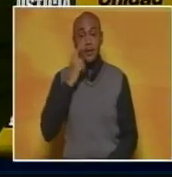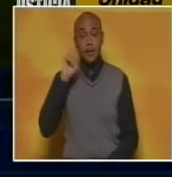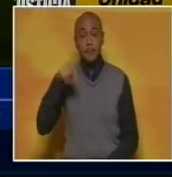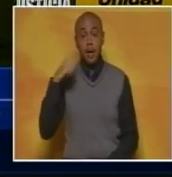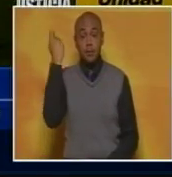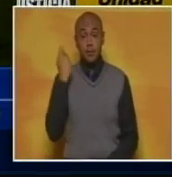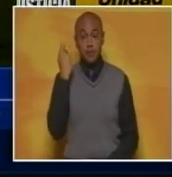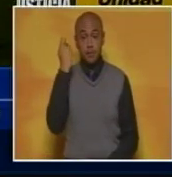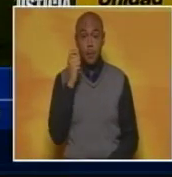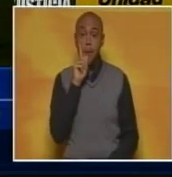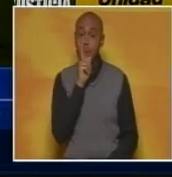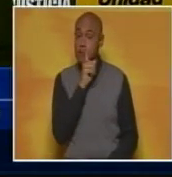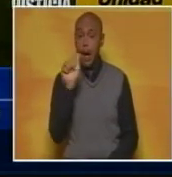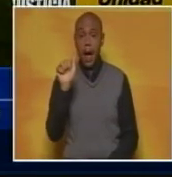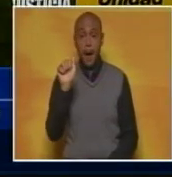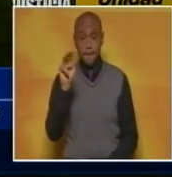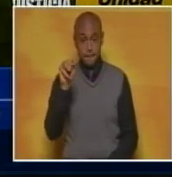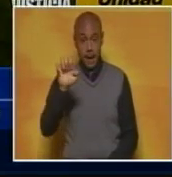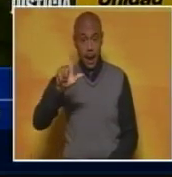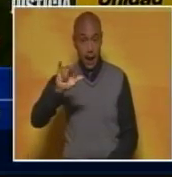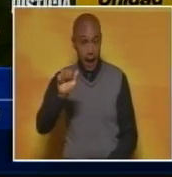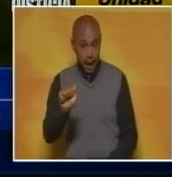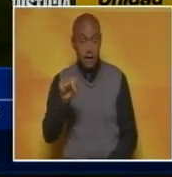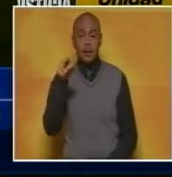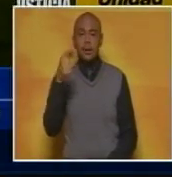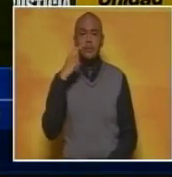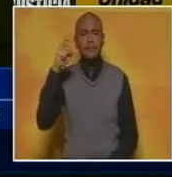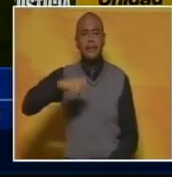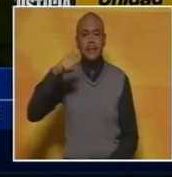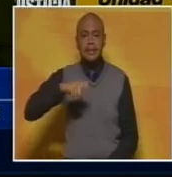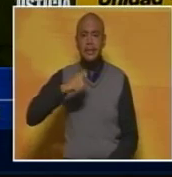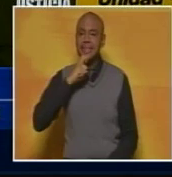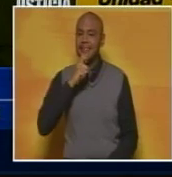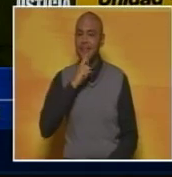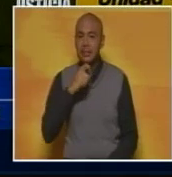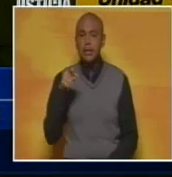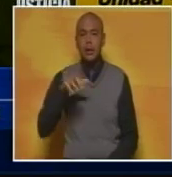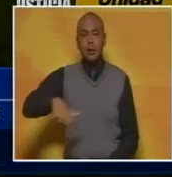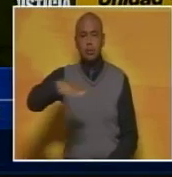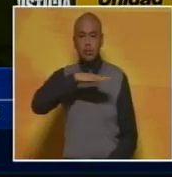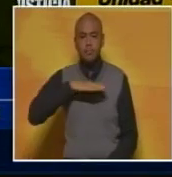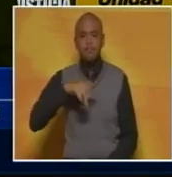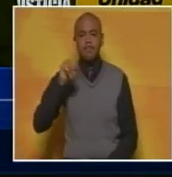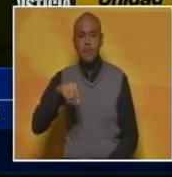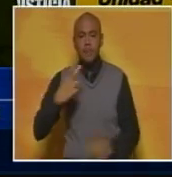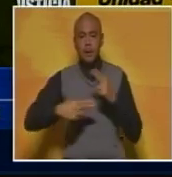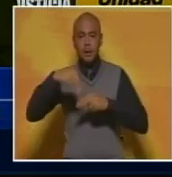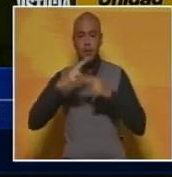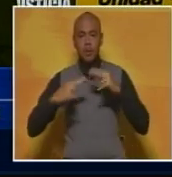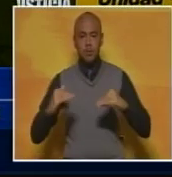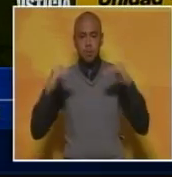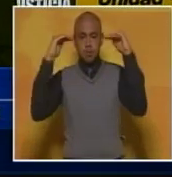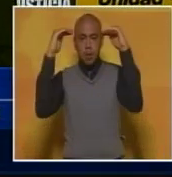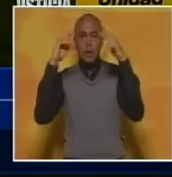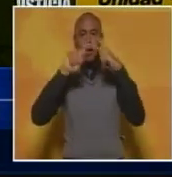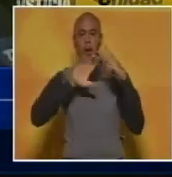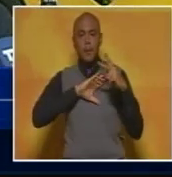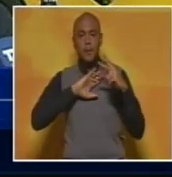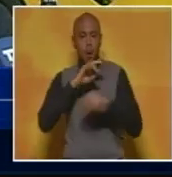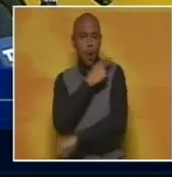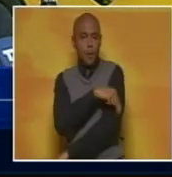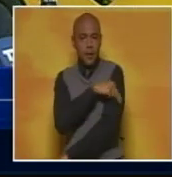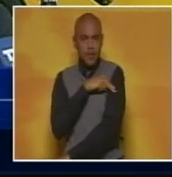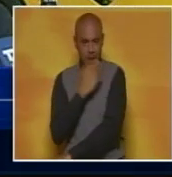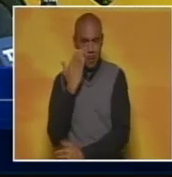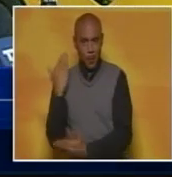diputada Amelia Belisario aseguró que las carencias en la infraestructura y en los equipos de los hospitales